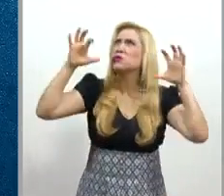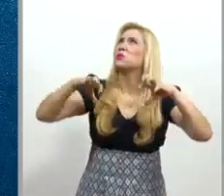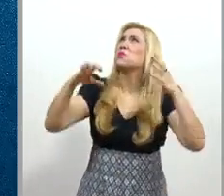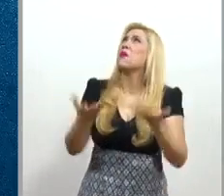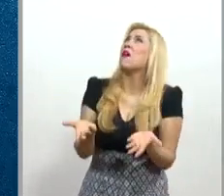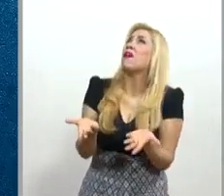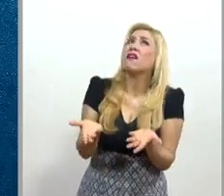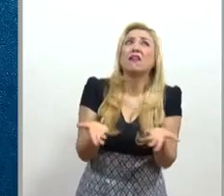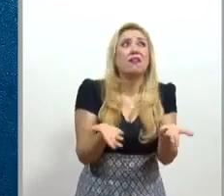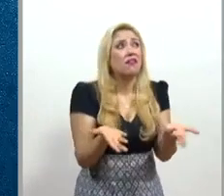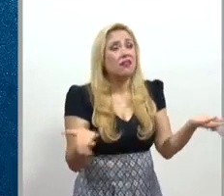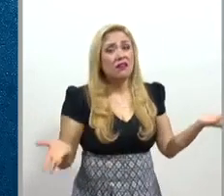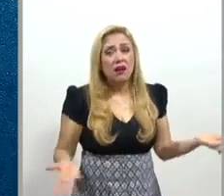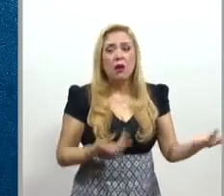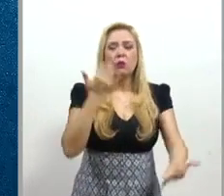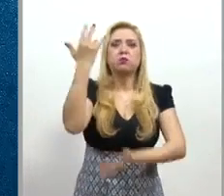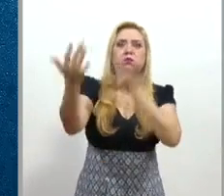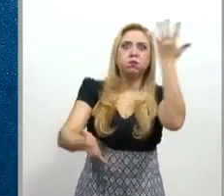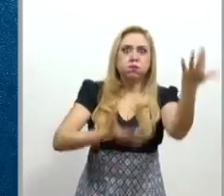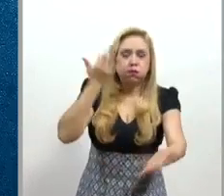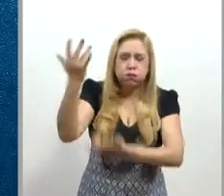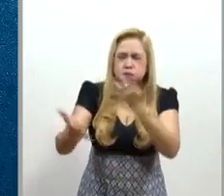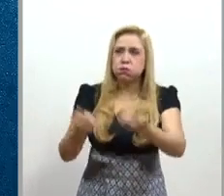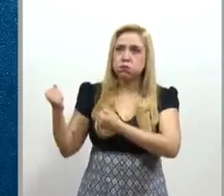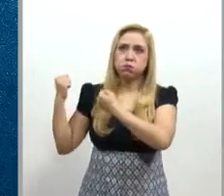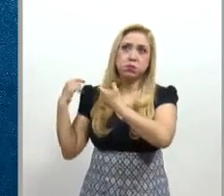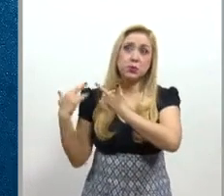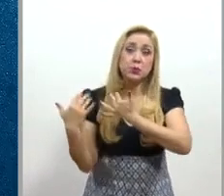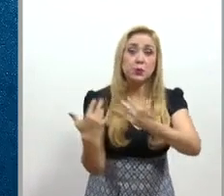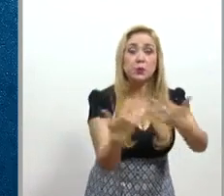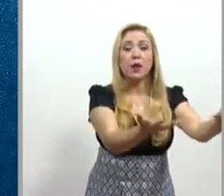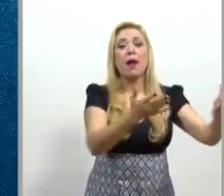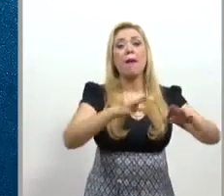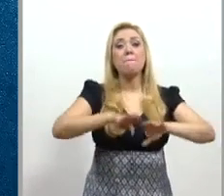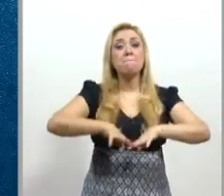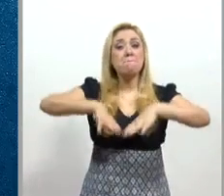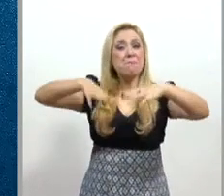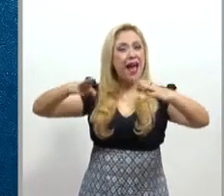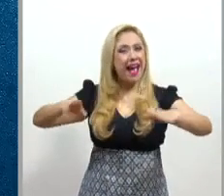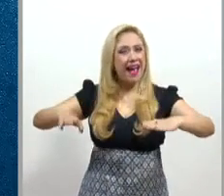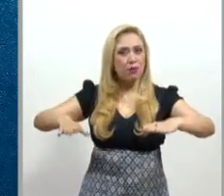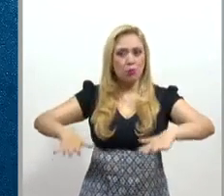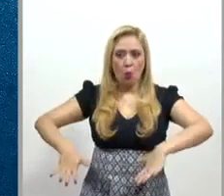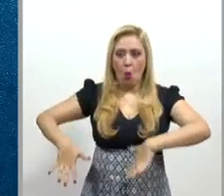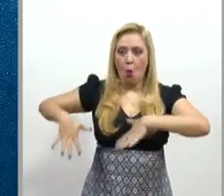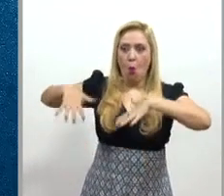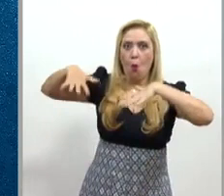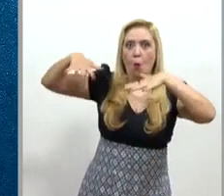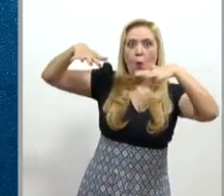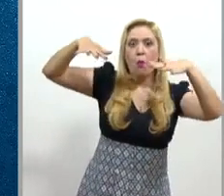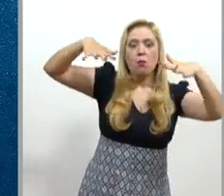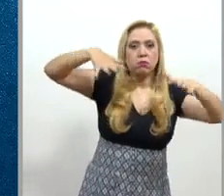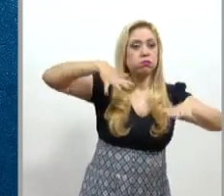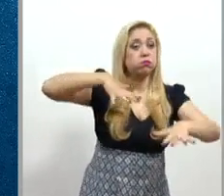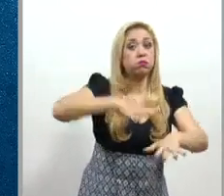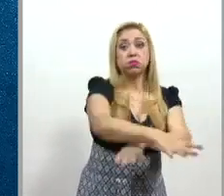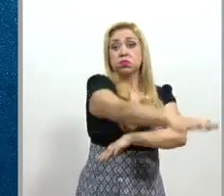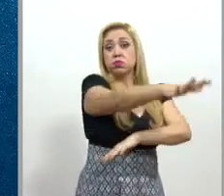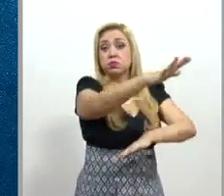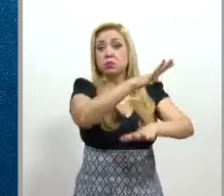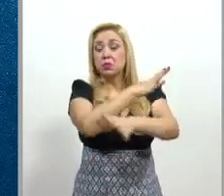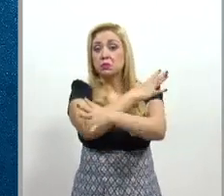agua, los incendios graves, el aumento del nivel del mar que puede hacer desaparecer a muchas poblaciones,